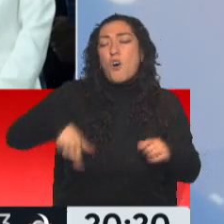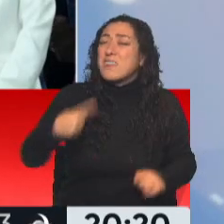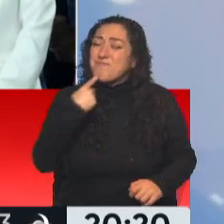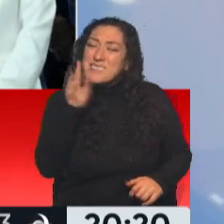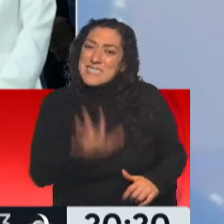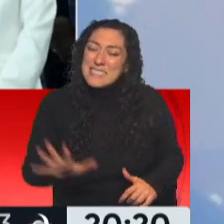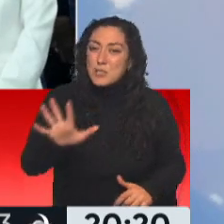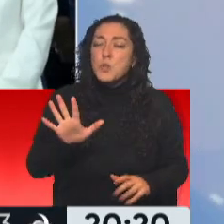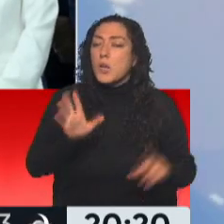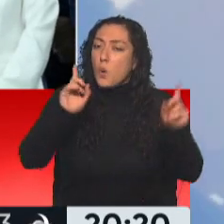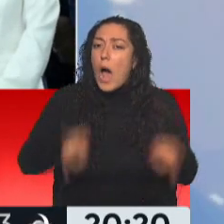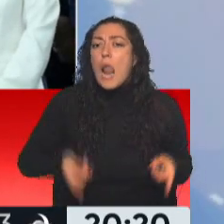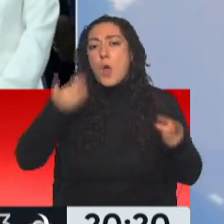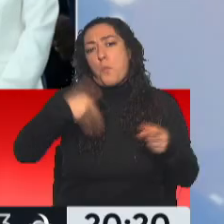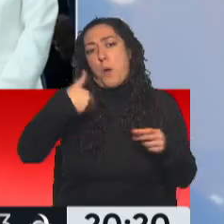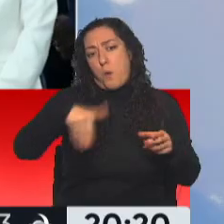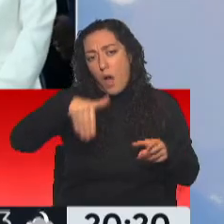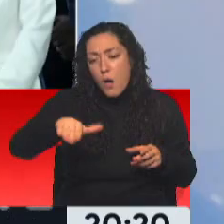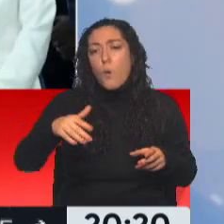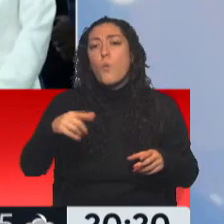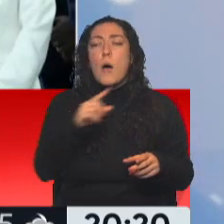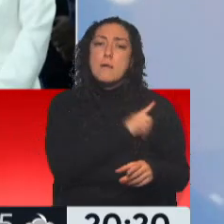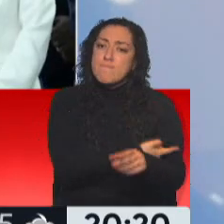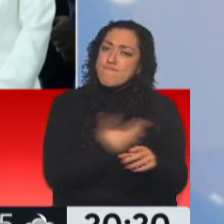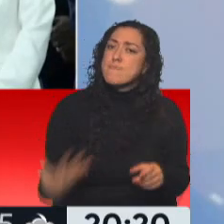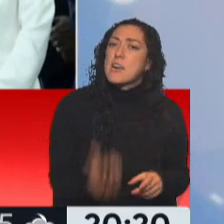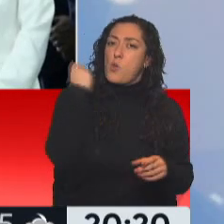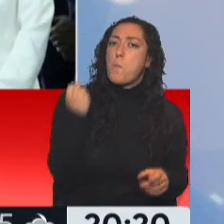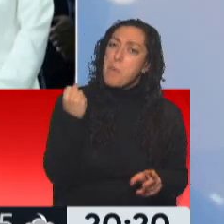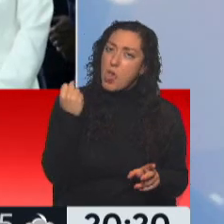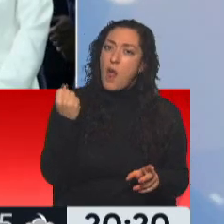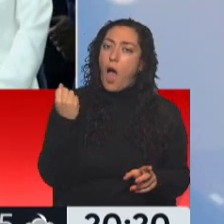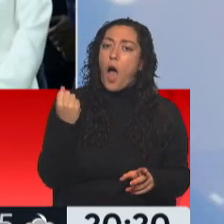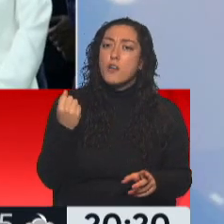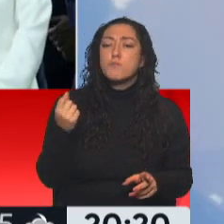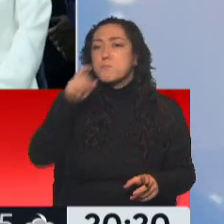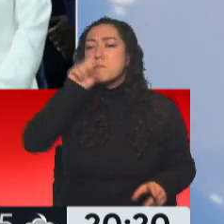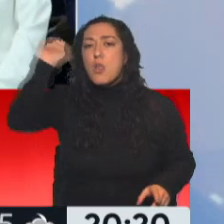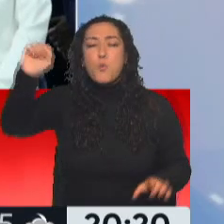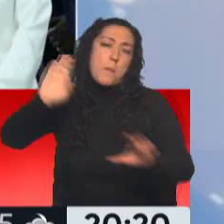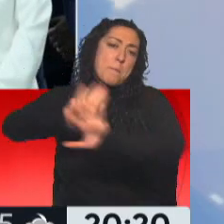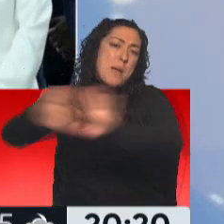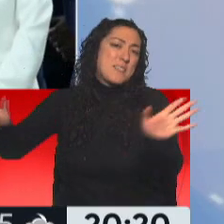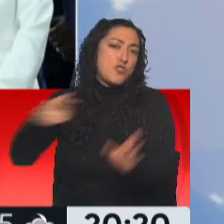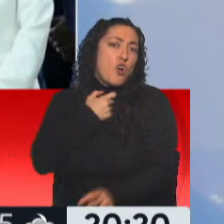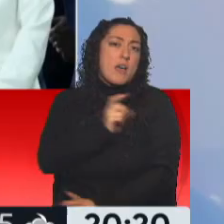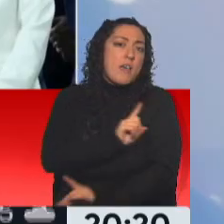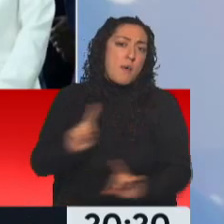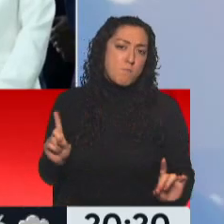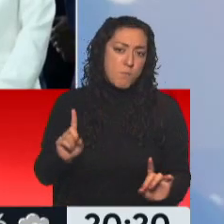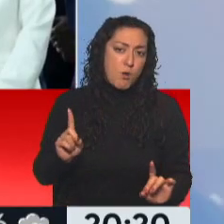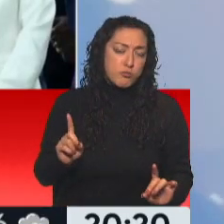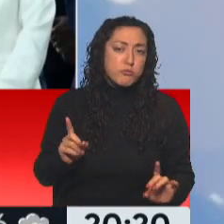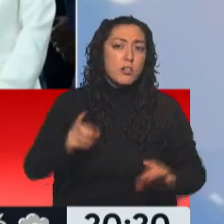momentos, pero vamos a recuperar la fuerza y los venezolanos queremos salir de Maduro. Yo no tengo duda que vamos a ver a